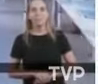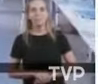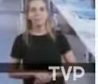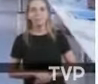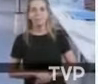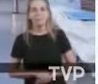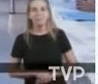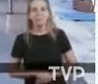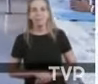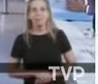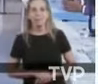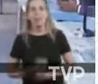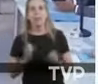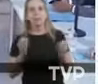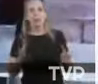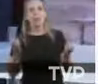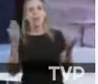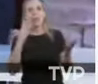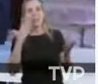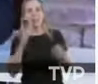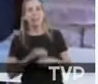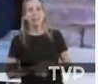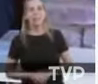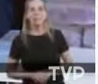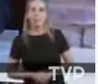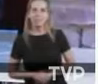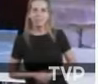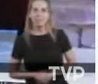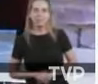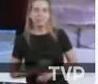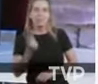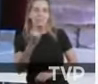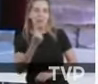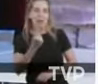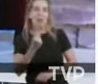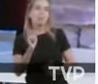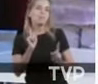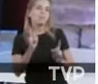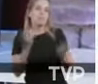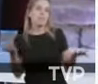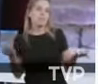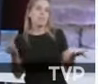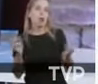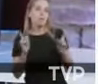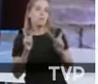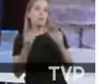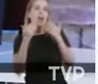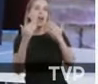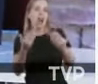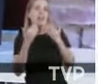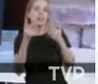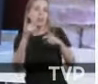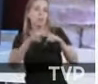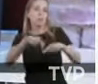Sí. Bueno, buenas tardes. En primer lugar, de nuevo, y en la misma sintonía, agradecer muchísimo